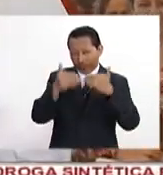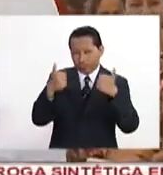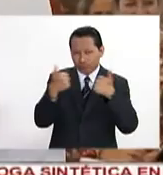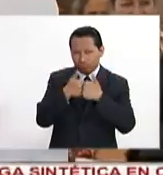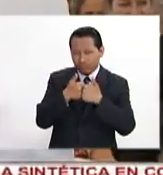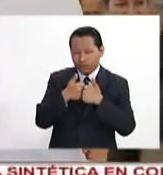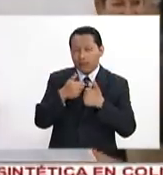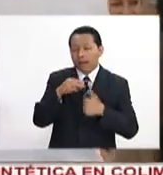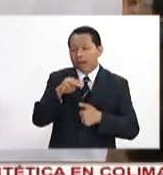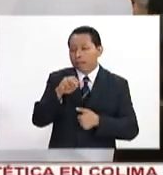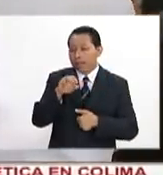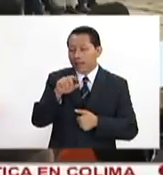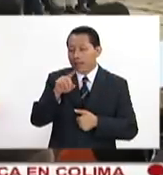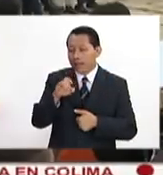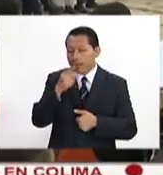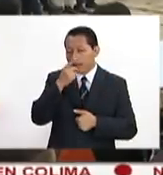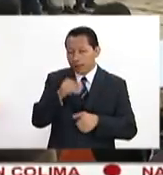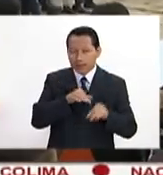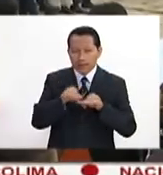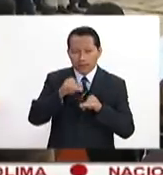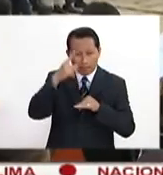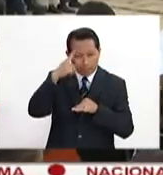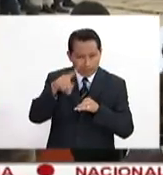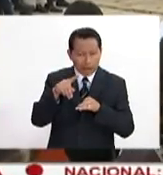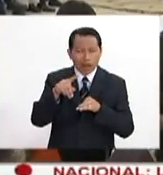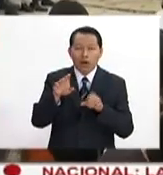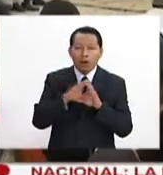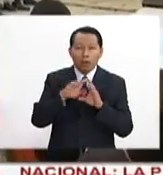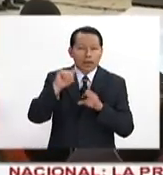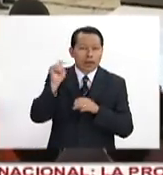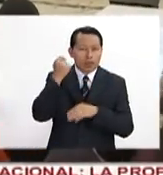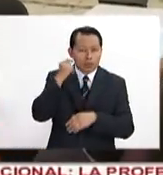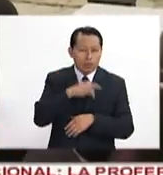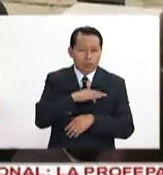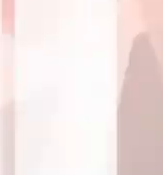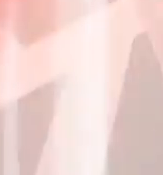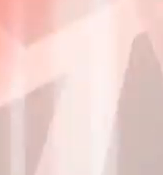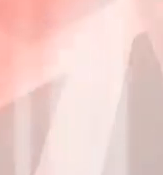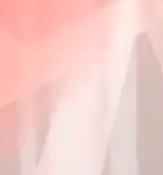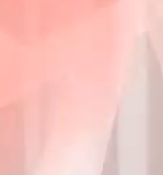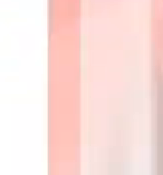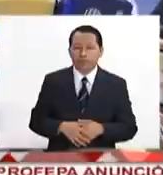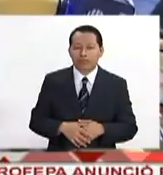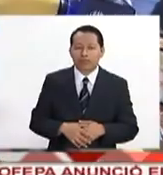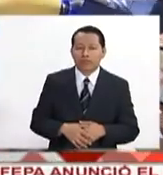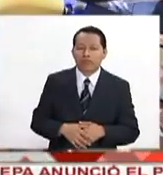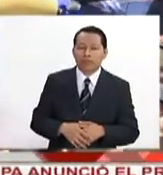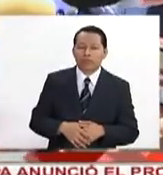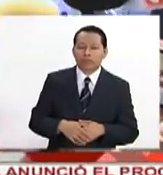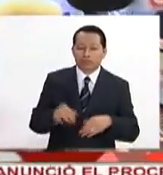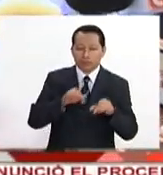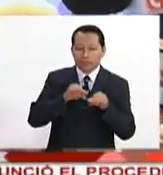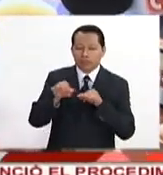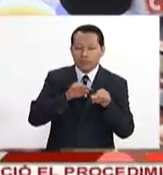dijo que se trabaja en instrumentos de envío tecnológicos. Estamos trabajando